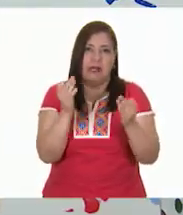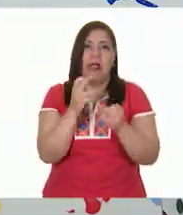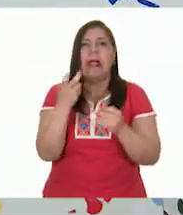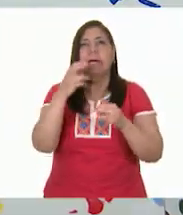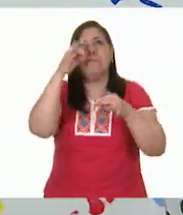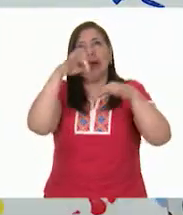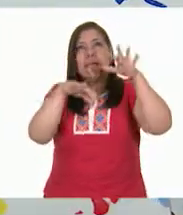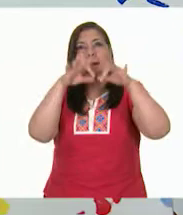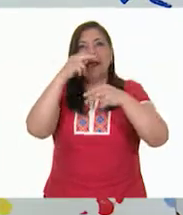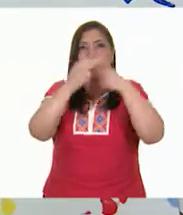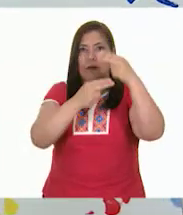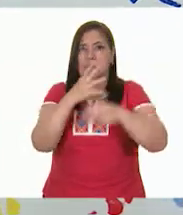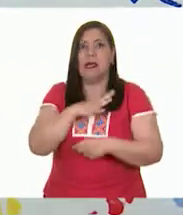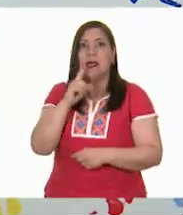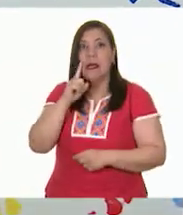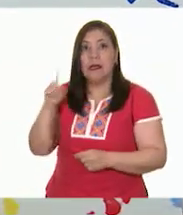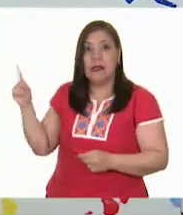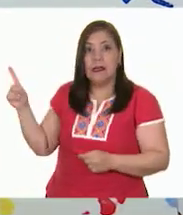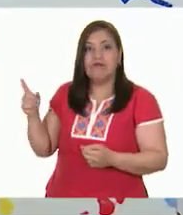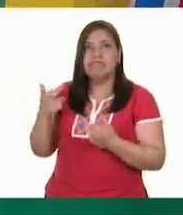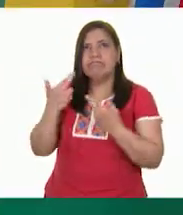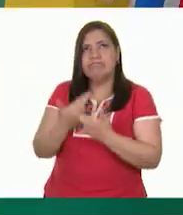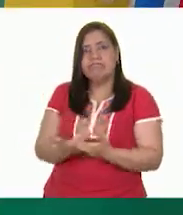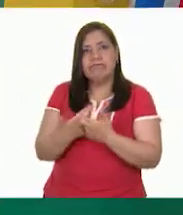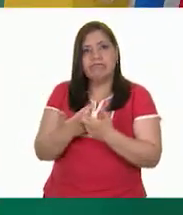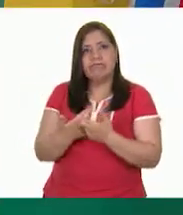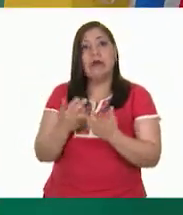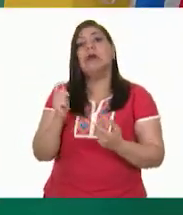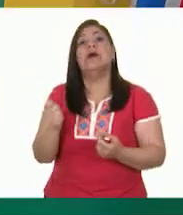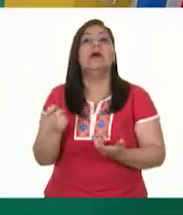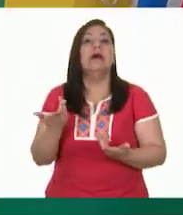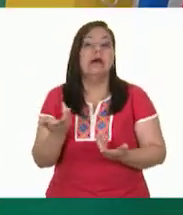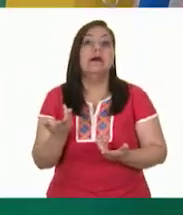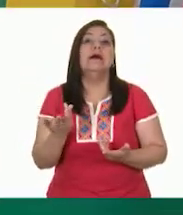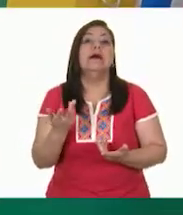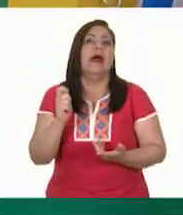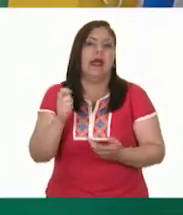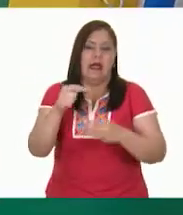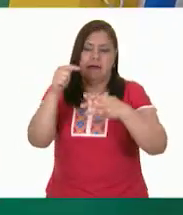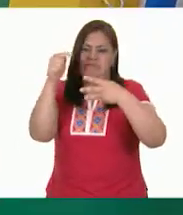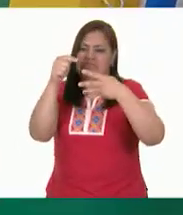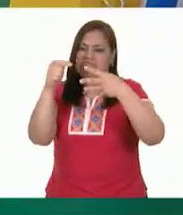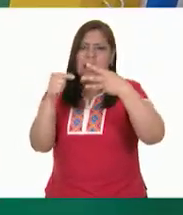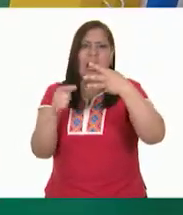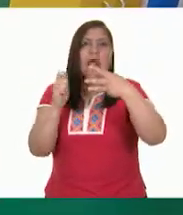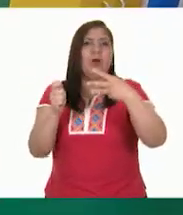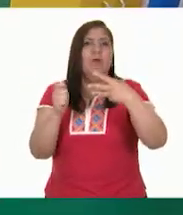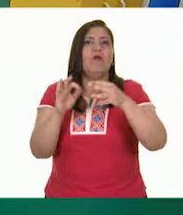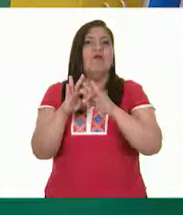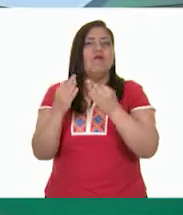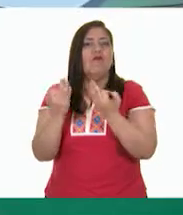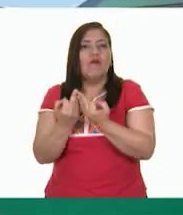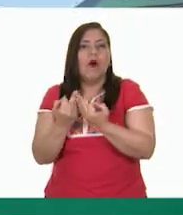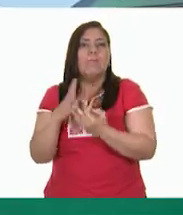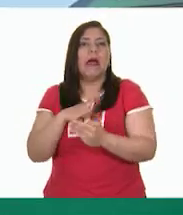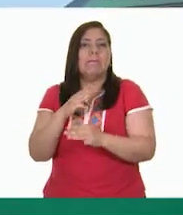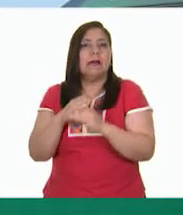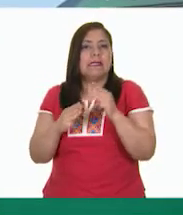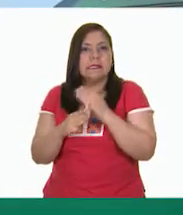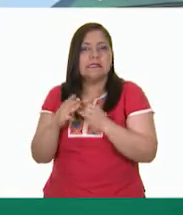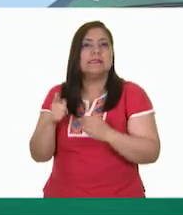nubes. Pero entonces podemos ver que encontramos los tres estados físicos de la materia en este rompecabezas.